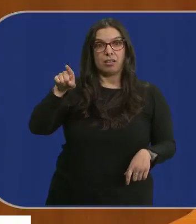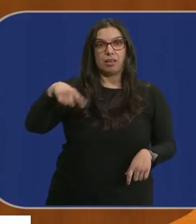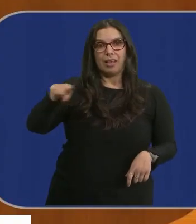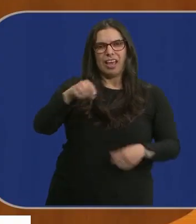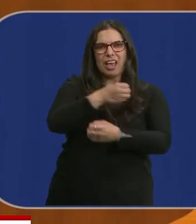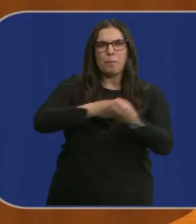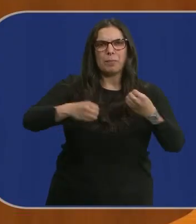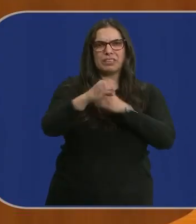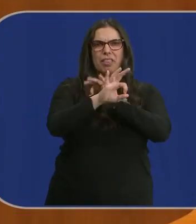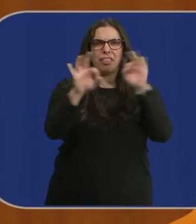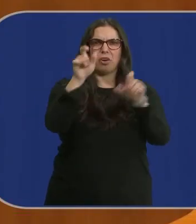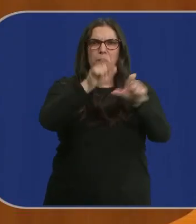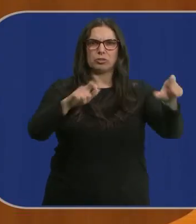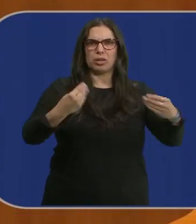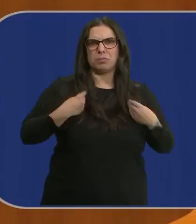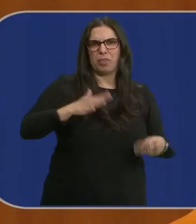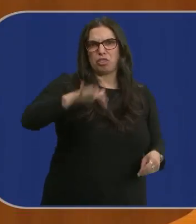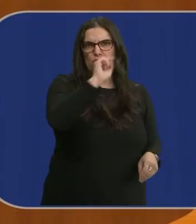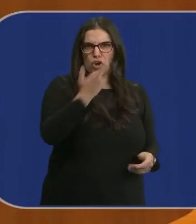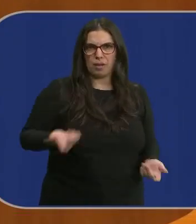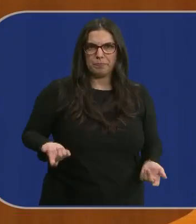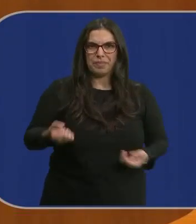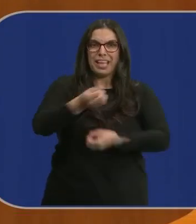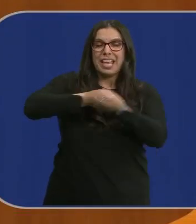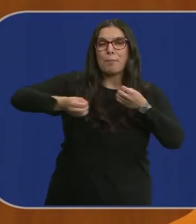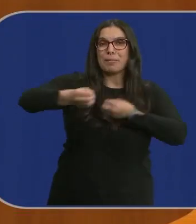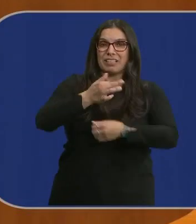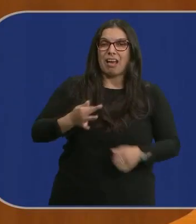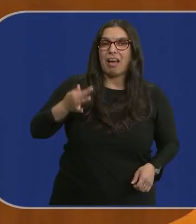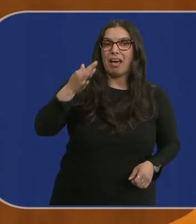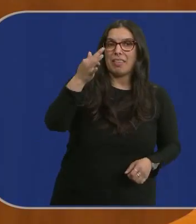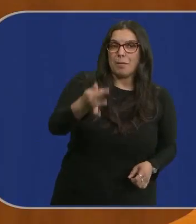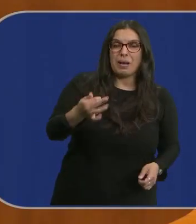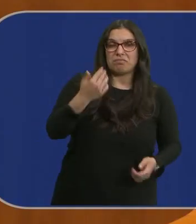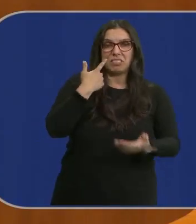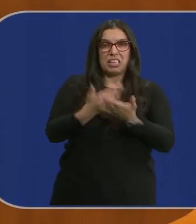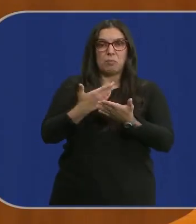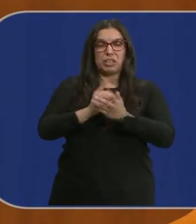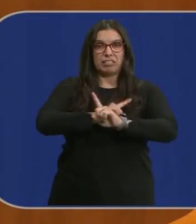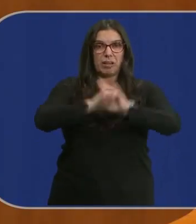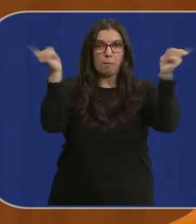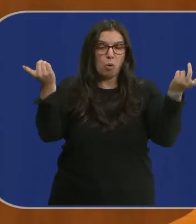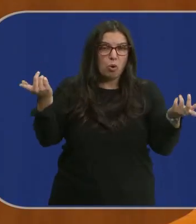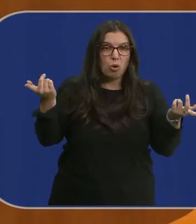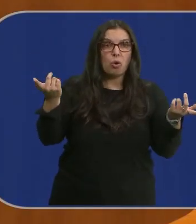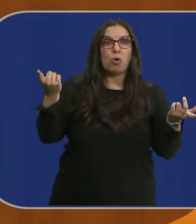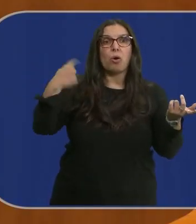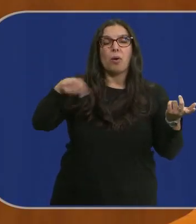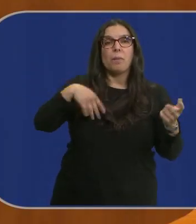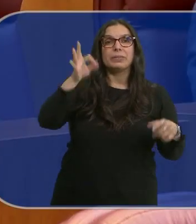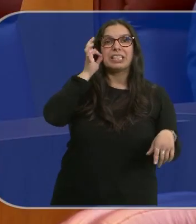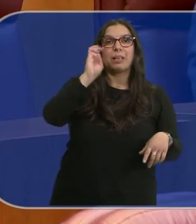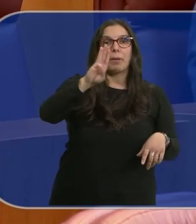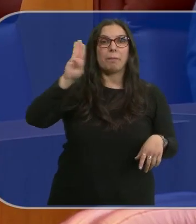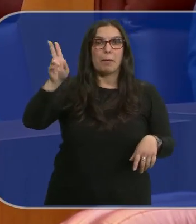mínima empatía con los habitantes de la zona. Empatía que, dicho sea de paso, tampoco ha demostrado tener la presidenta del PP